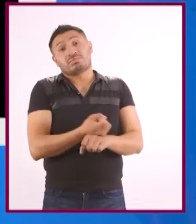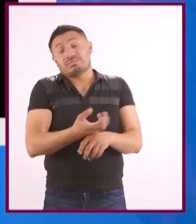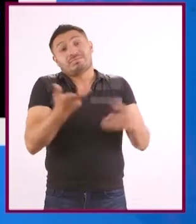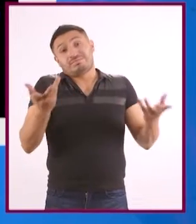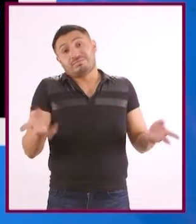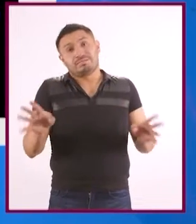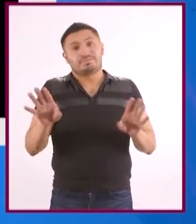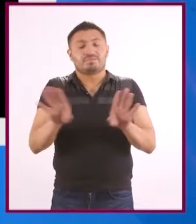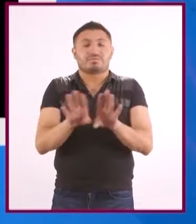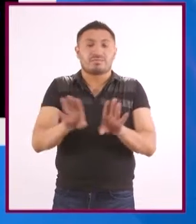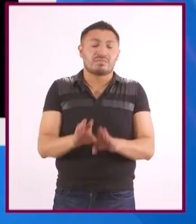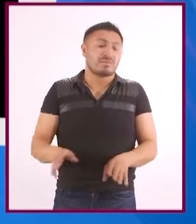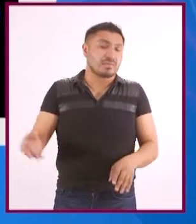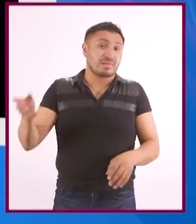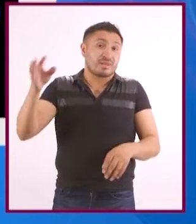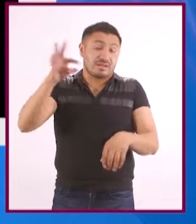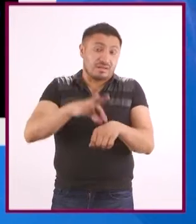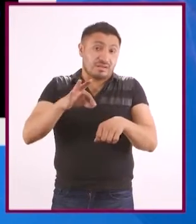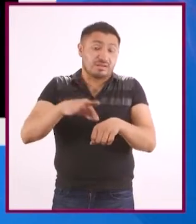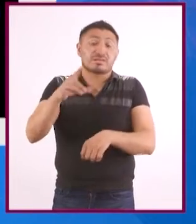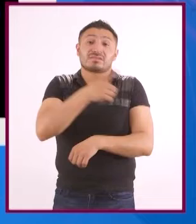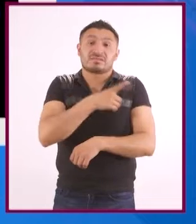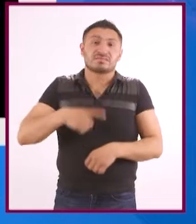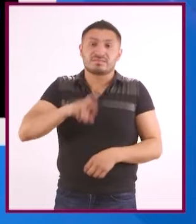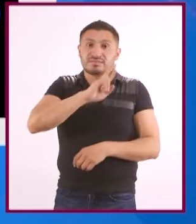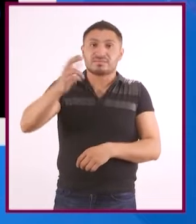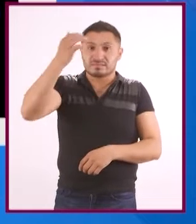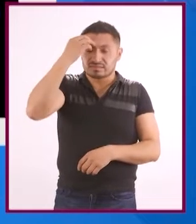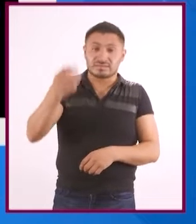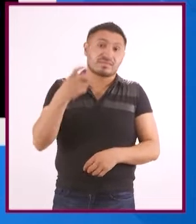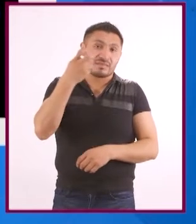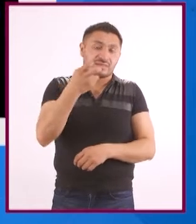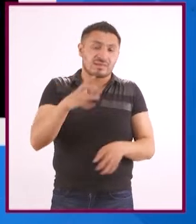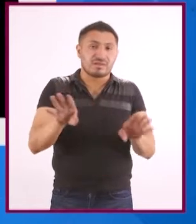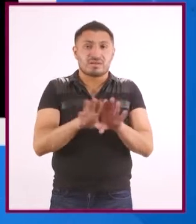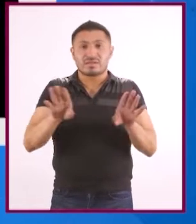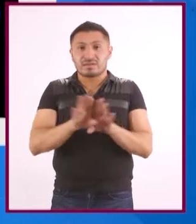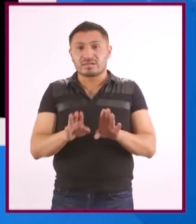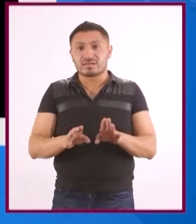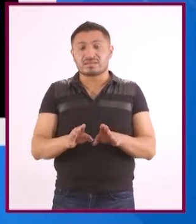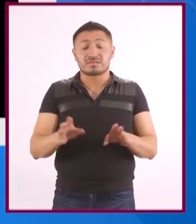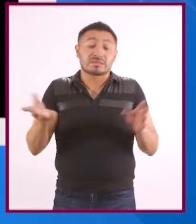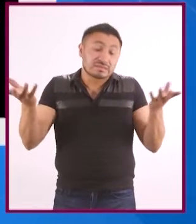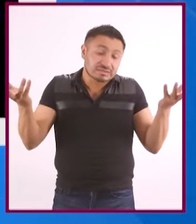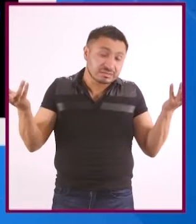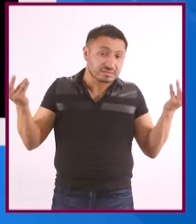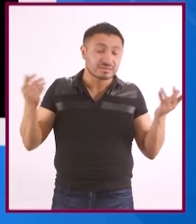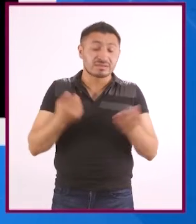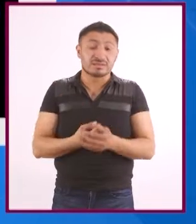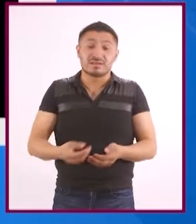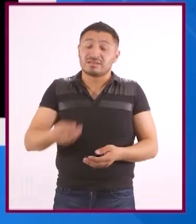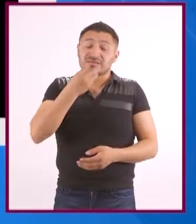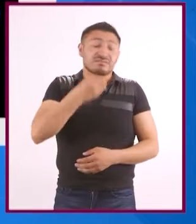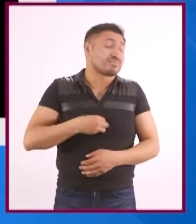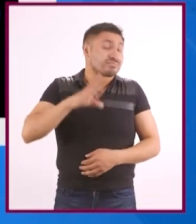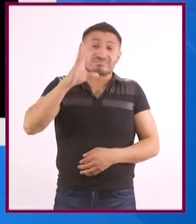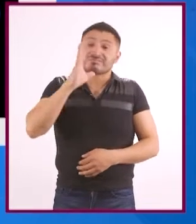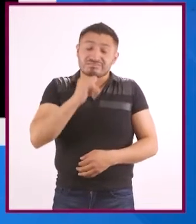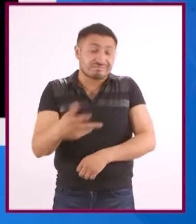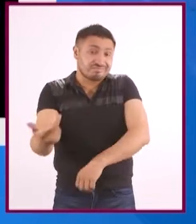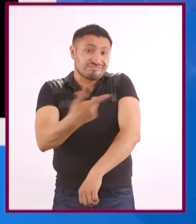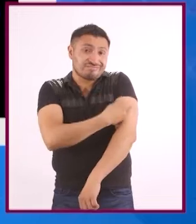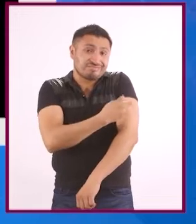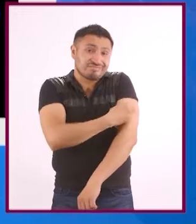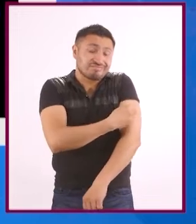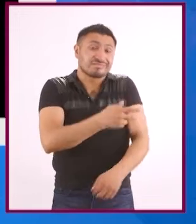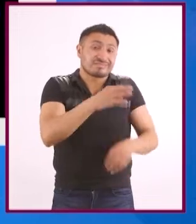pues las médicas y los médicos tienen que reconocer finalmente que se trata de su propia vida y entonces pues no se les puede aplicar